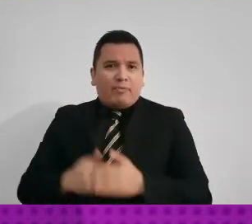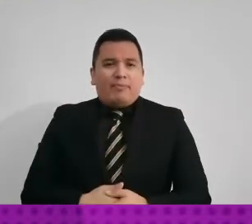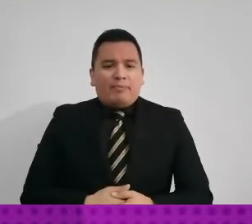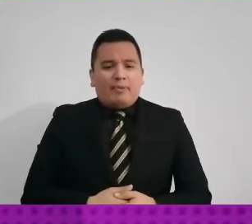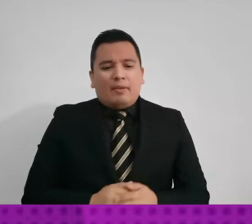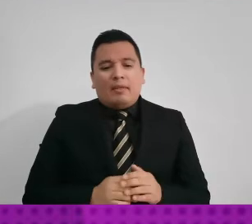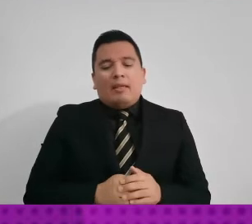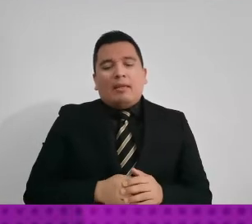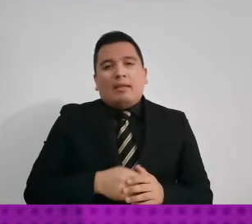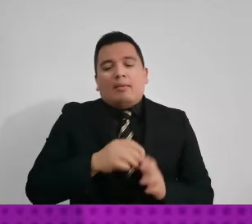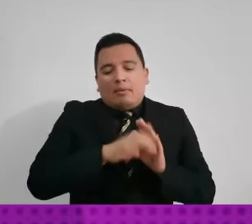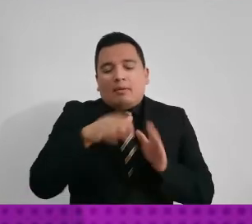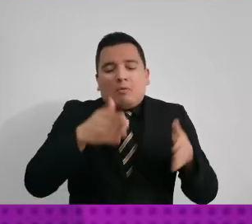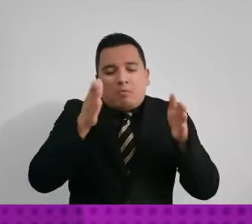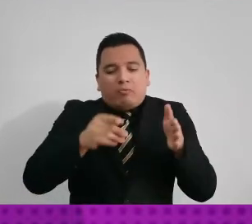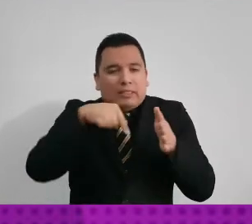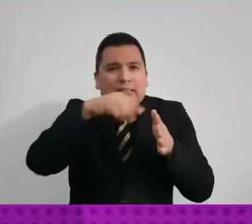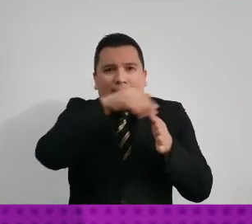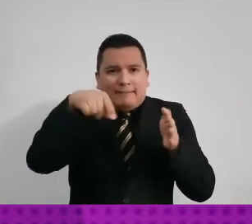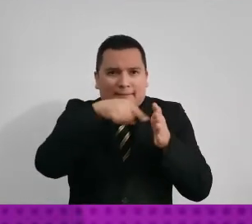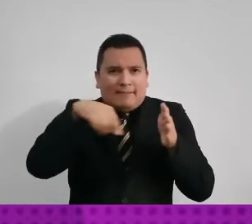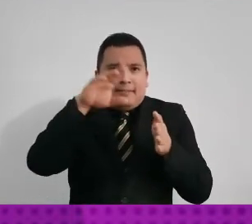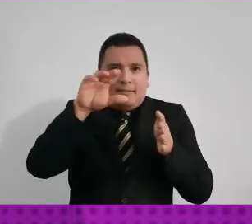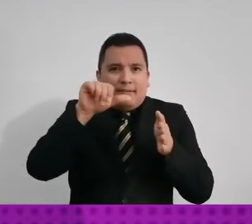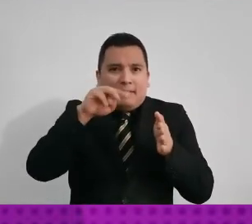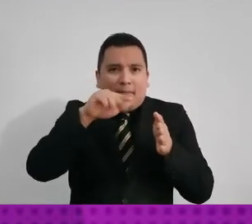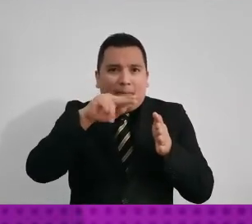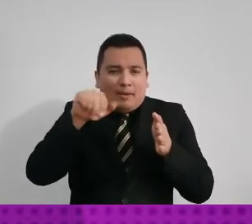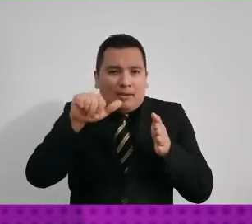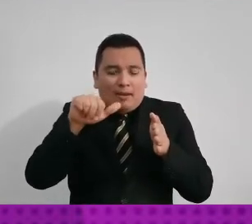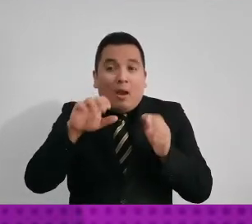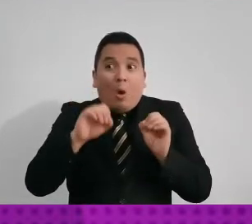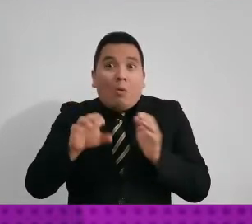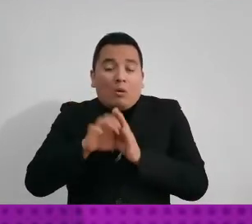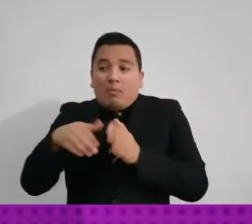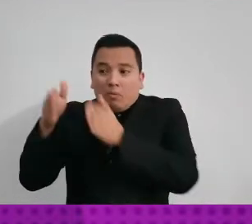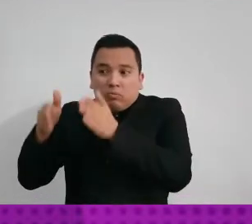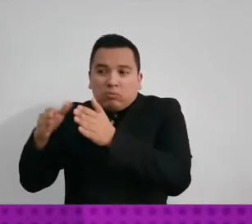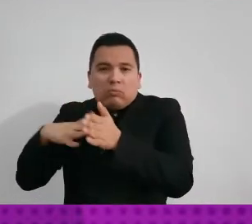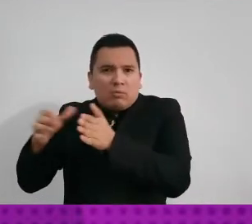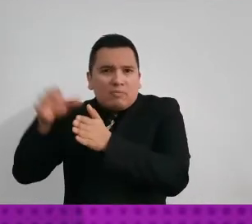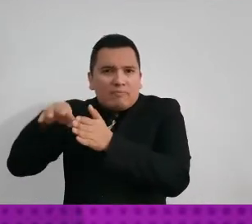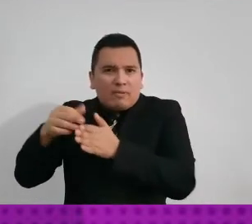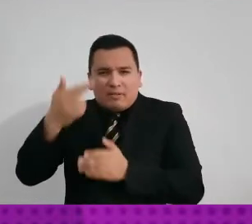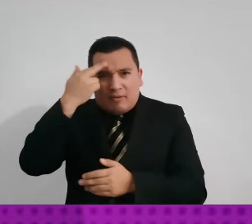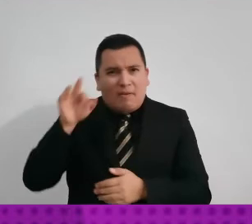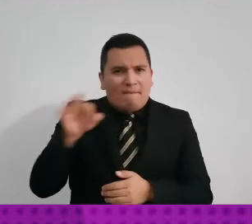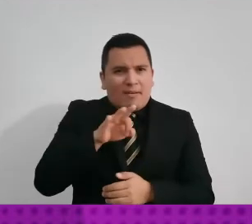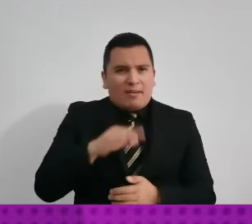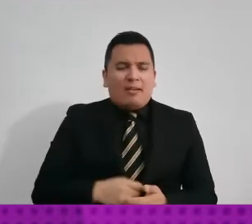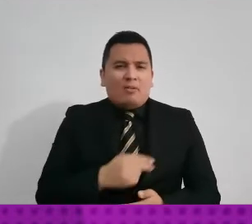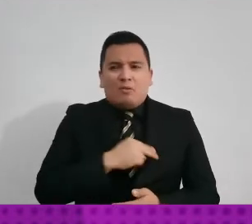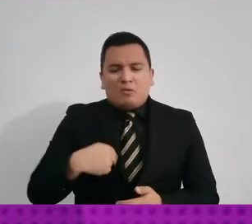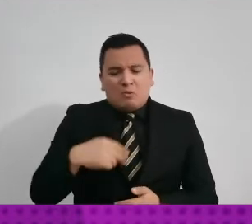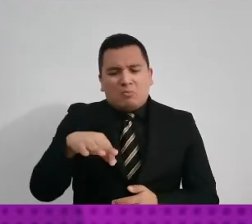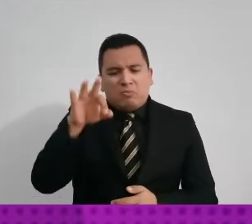proceso electoral. Una de ellos precisamente la campaña, el día de la jornada electoral. También nos podría recordar, por favor, la